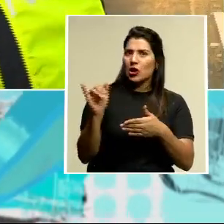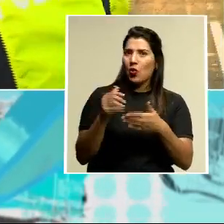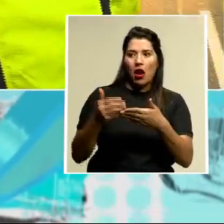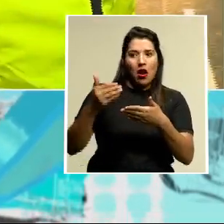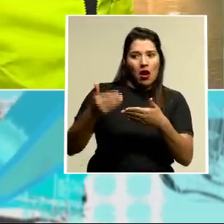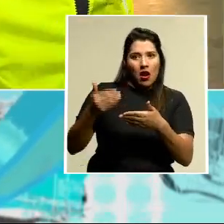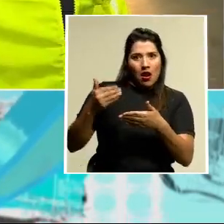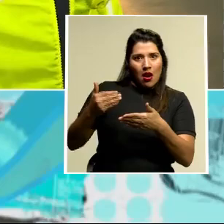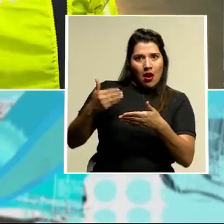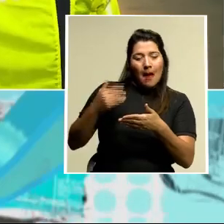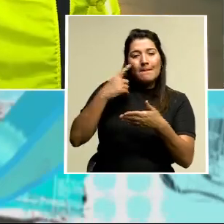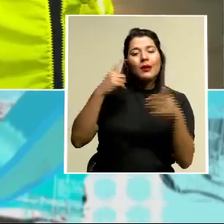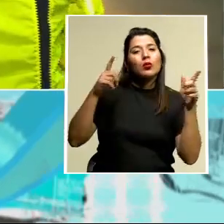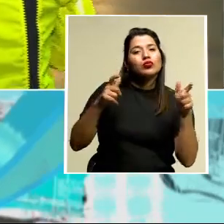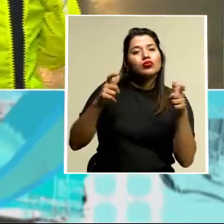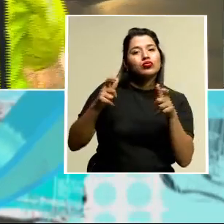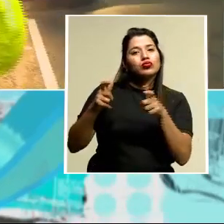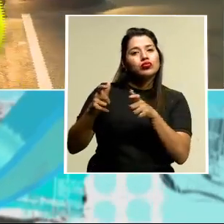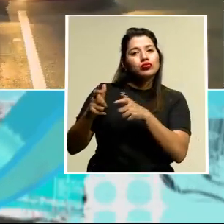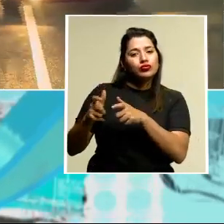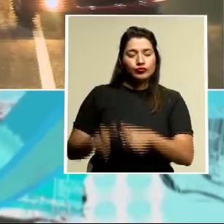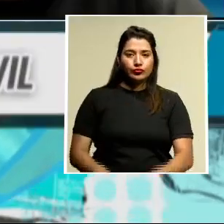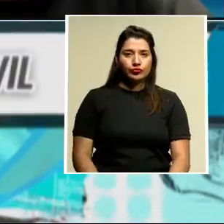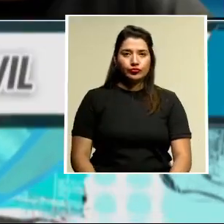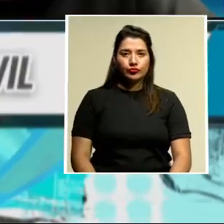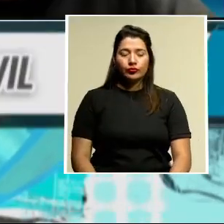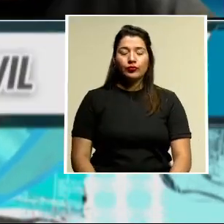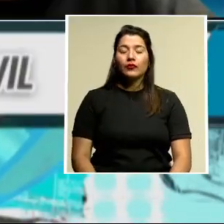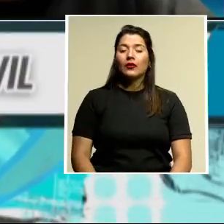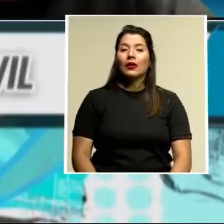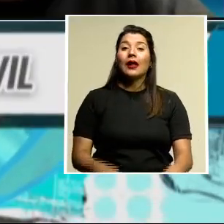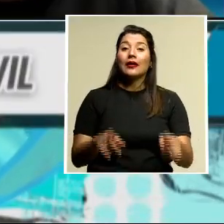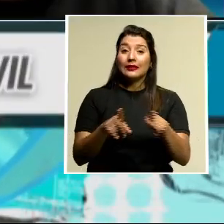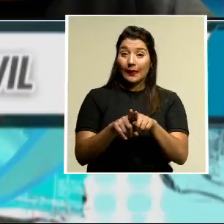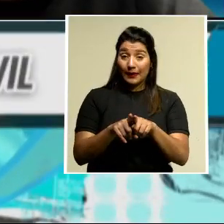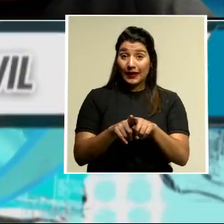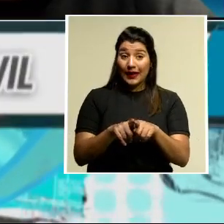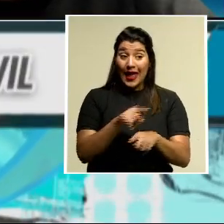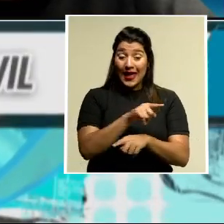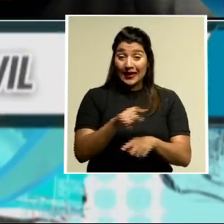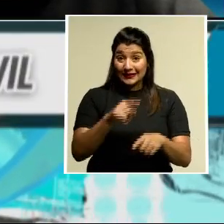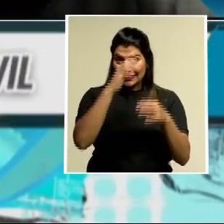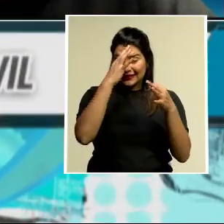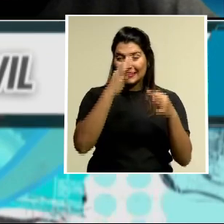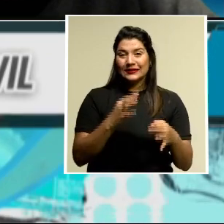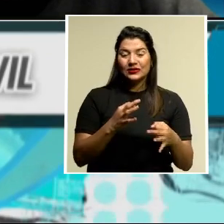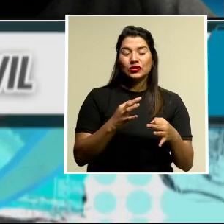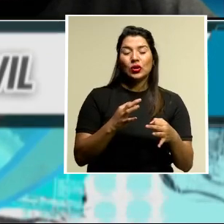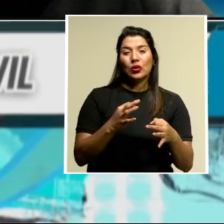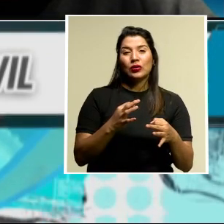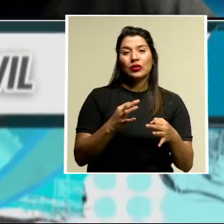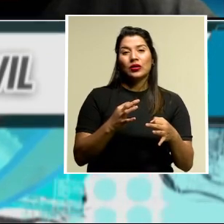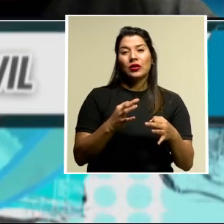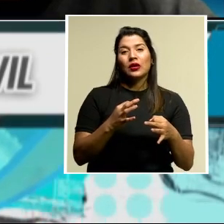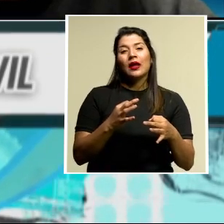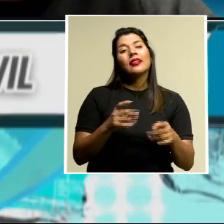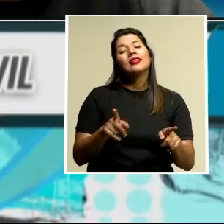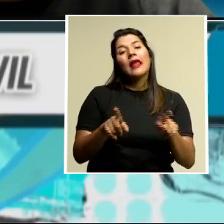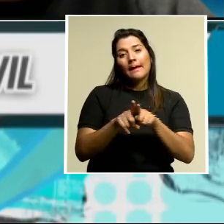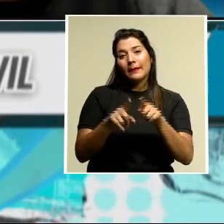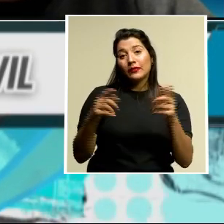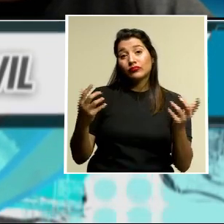en abril el crecimiento de casos estaba muy fuerte, se tomaron las medidas de restricción